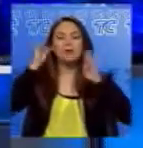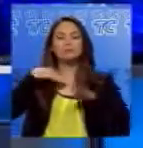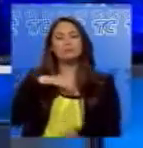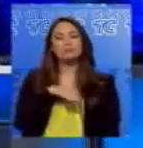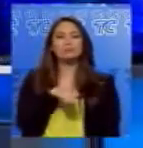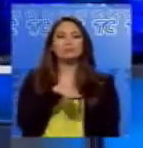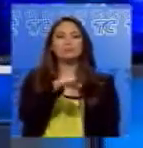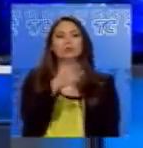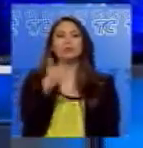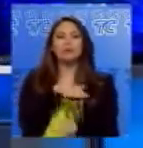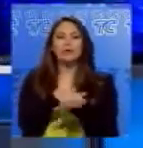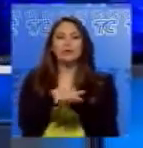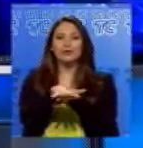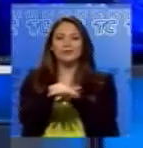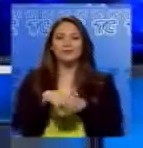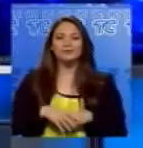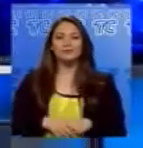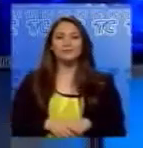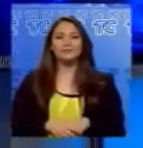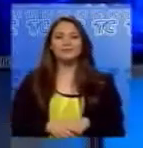en la provincia de Los Ríos.